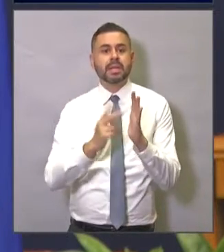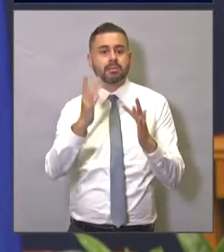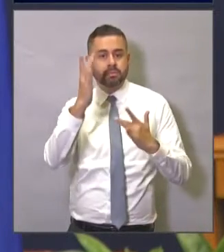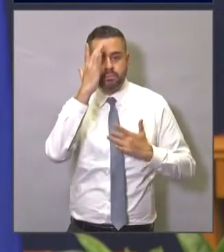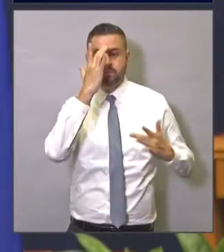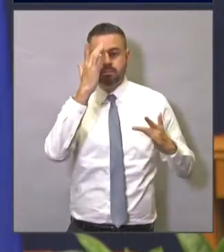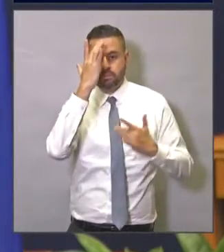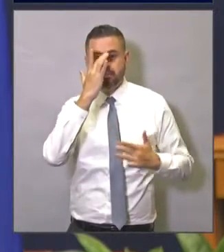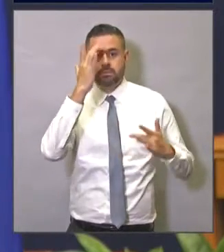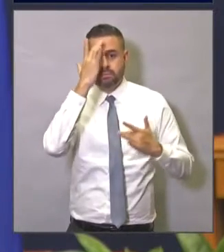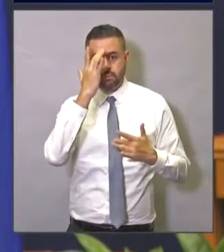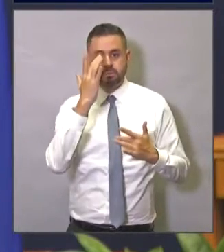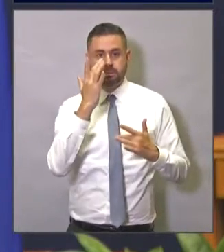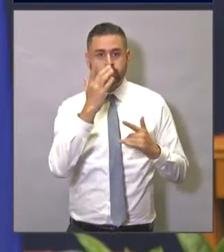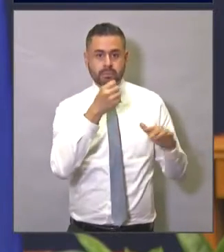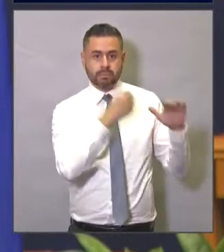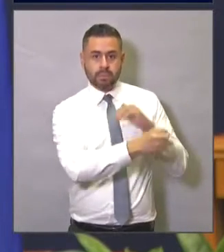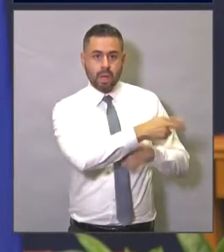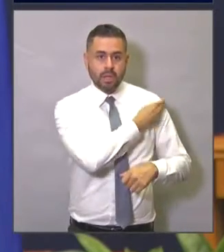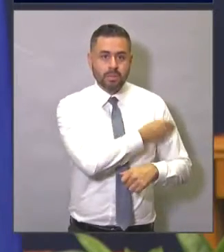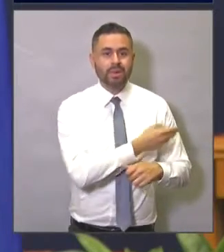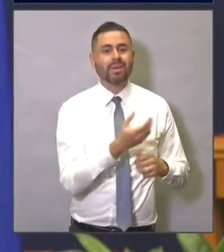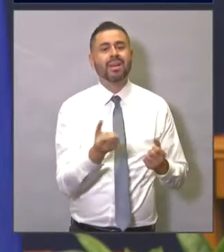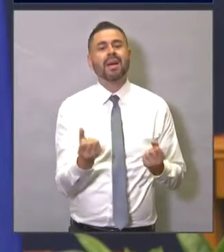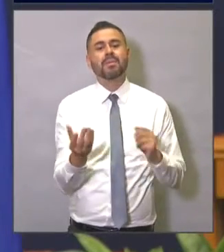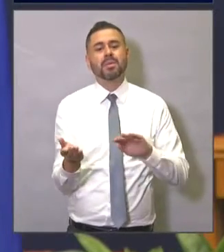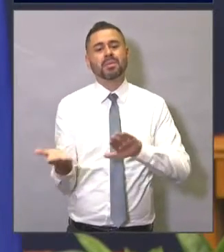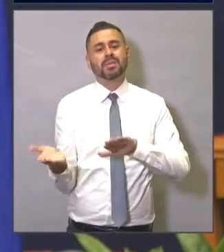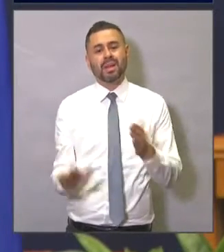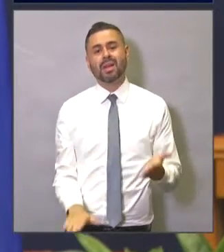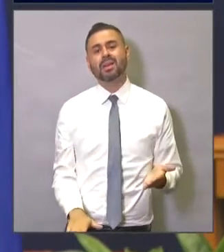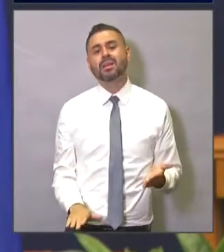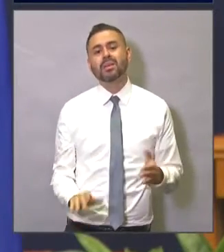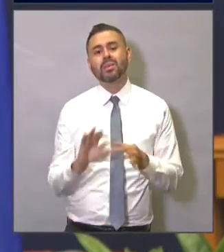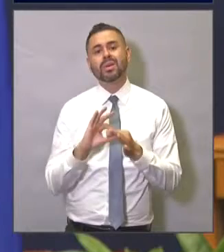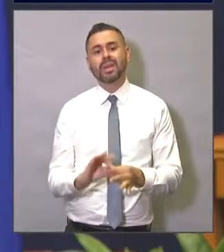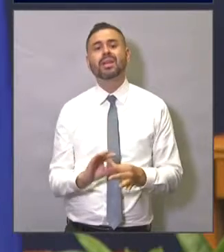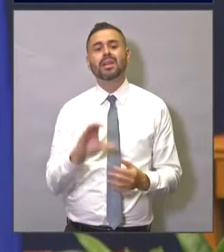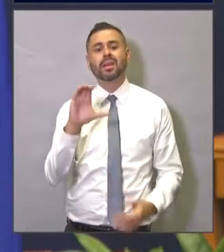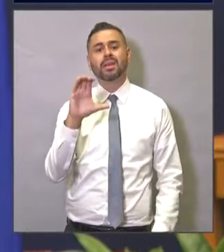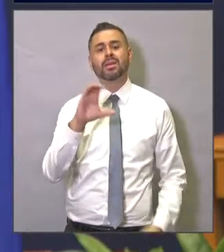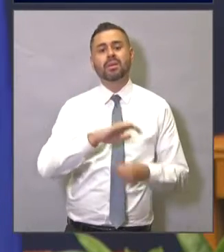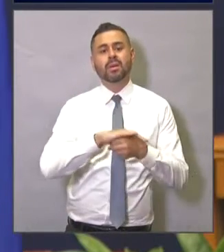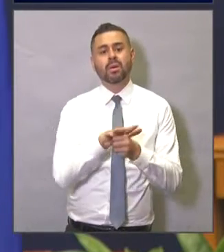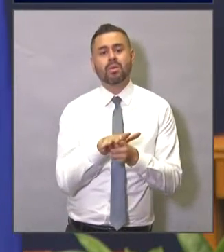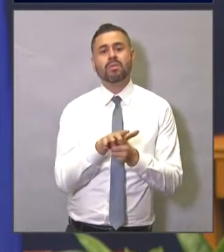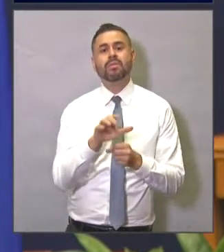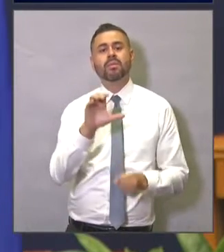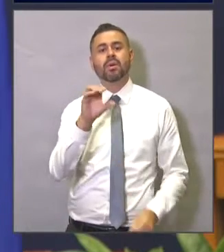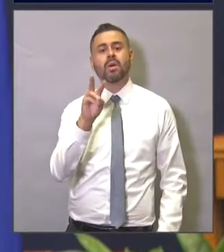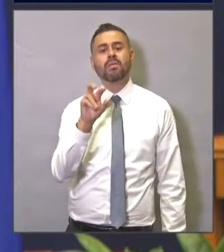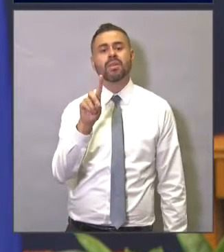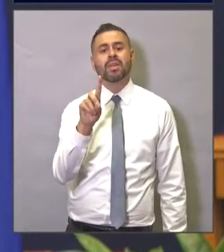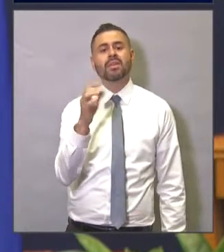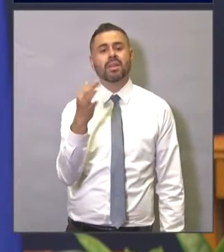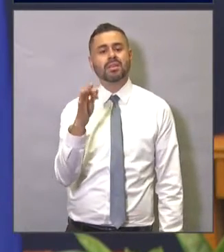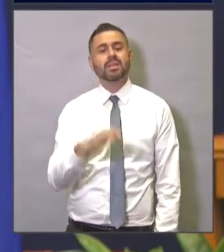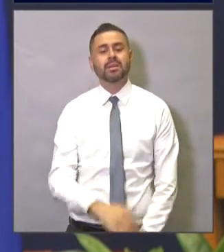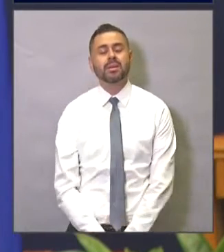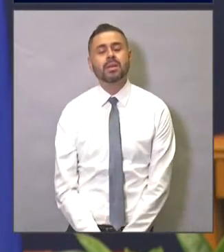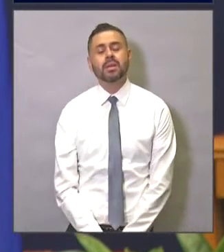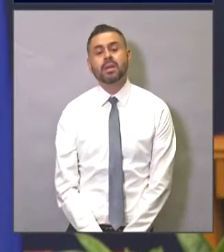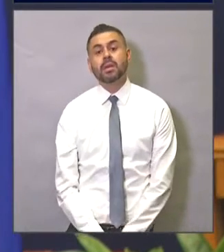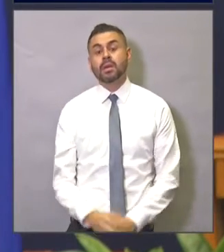y fallecimientos que continuamos viendo en nuestro condado por causas de COVID-19. También hablaremos un